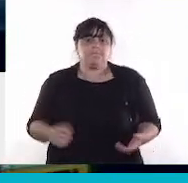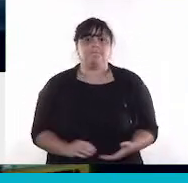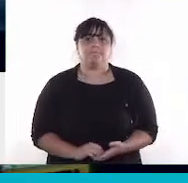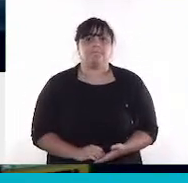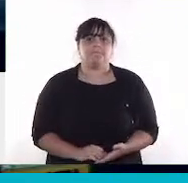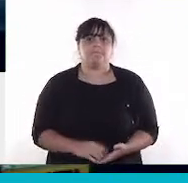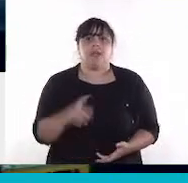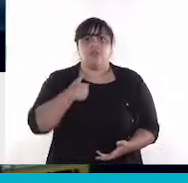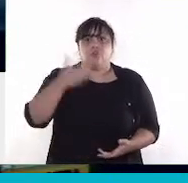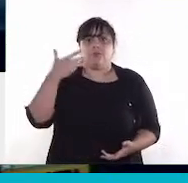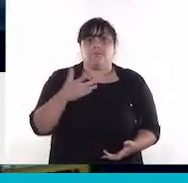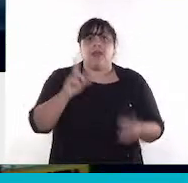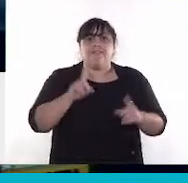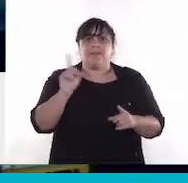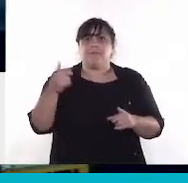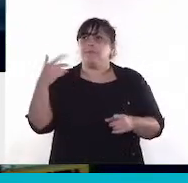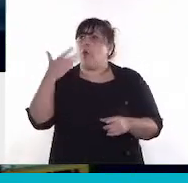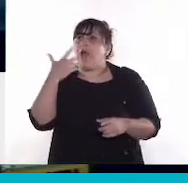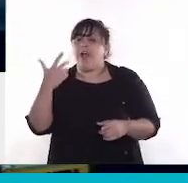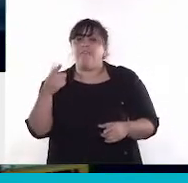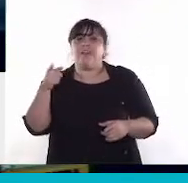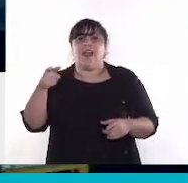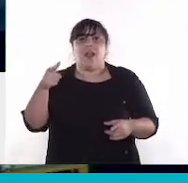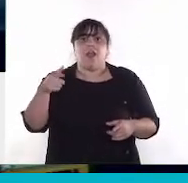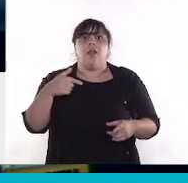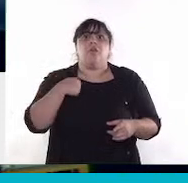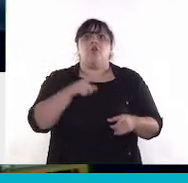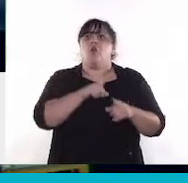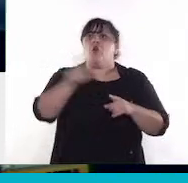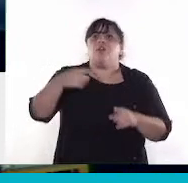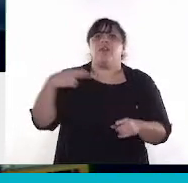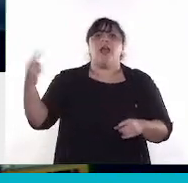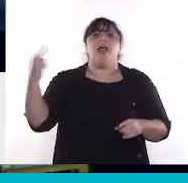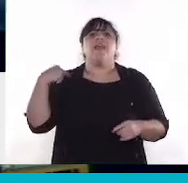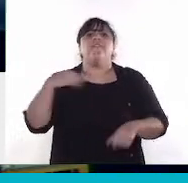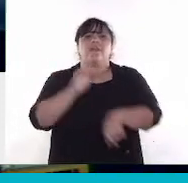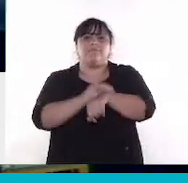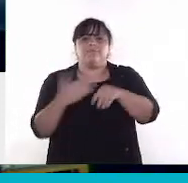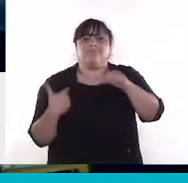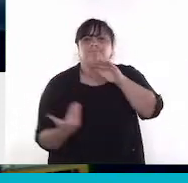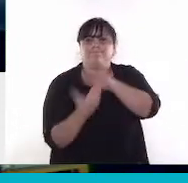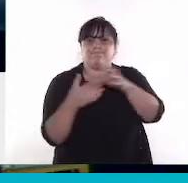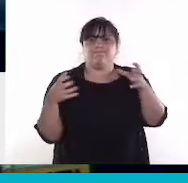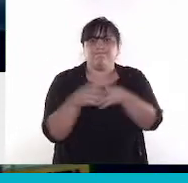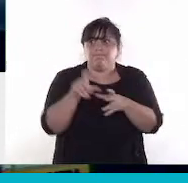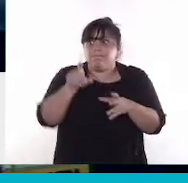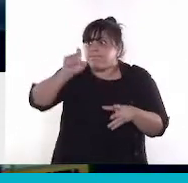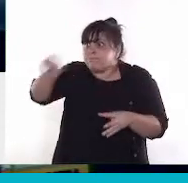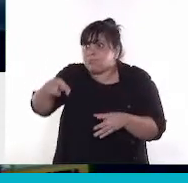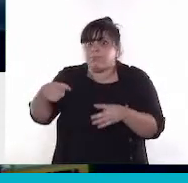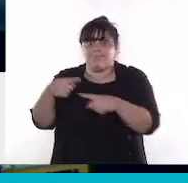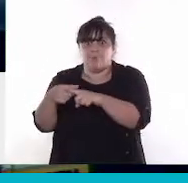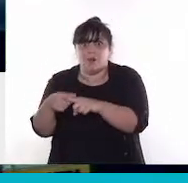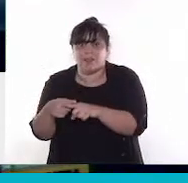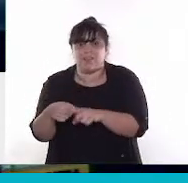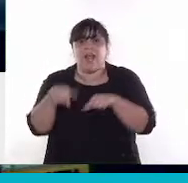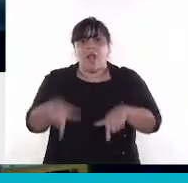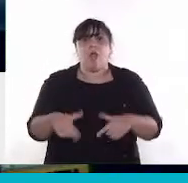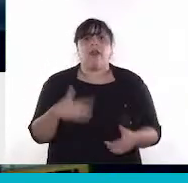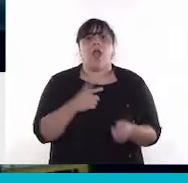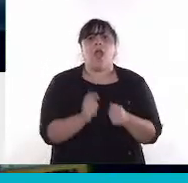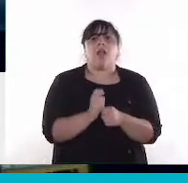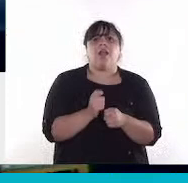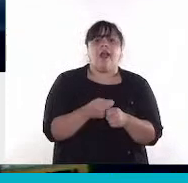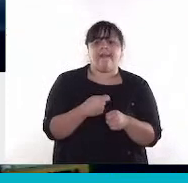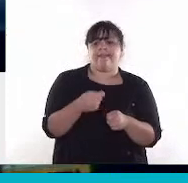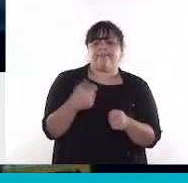Si uno a ese discurso lo rebate con que el jefe político de esa coalición política está jugando a las cartas y